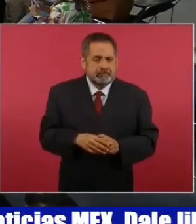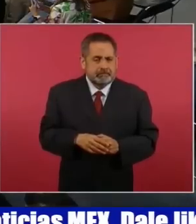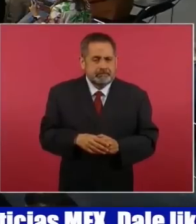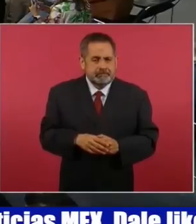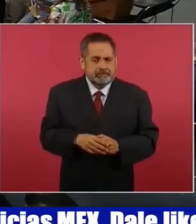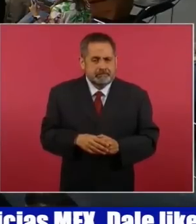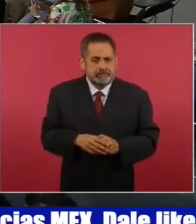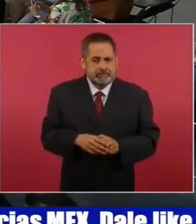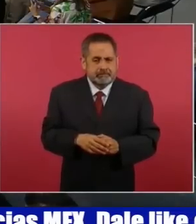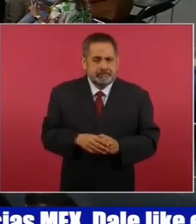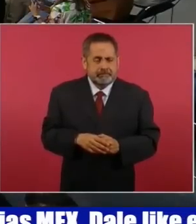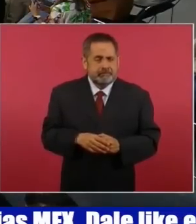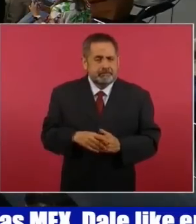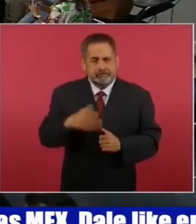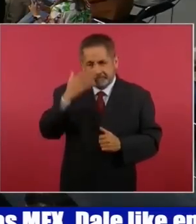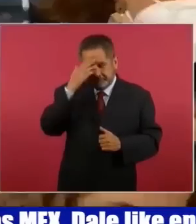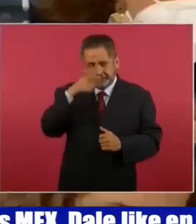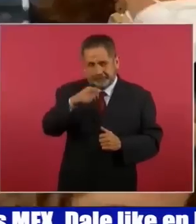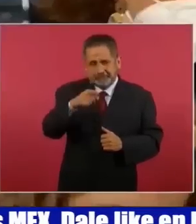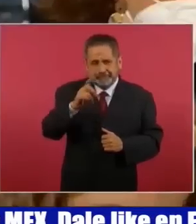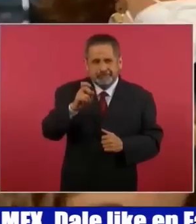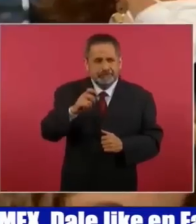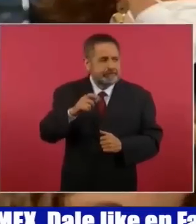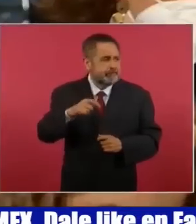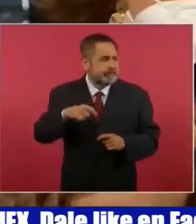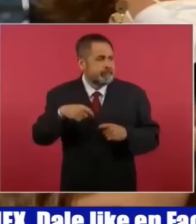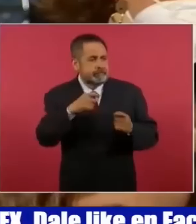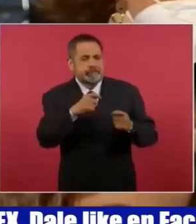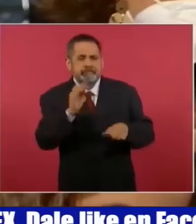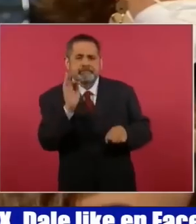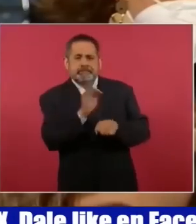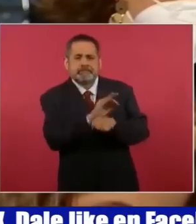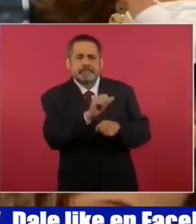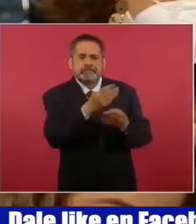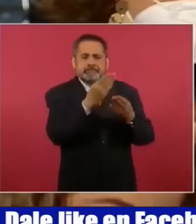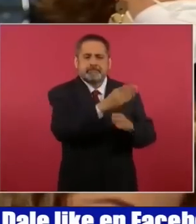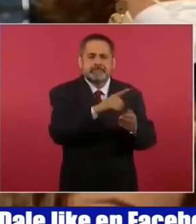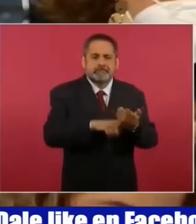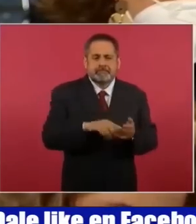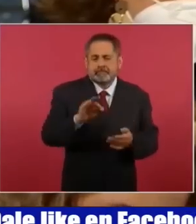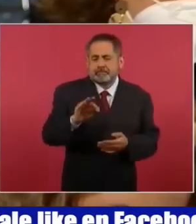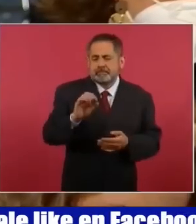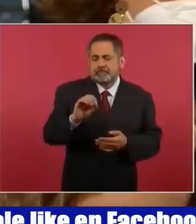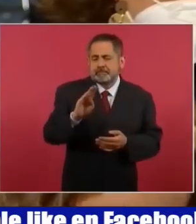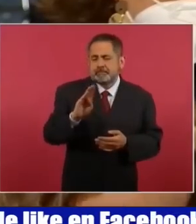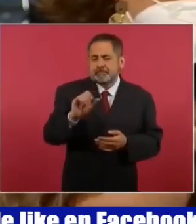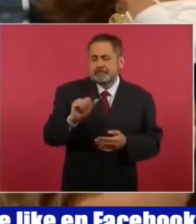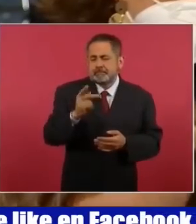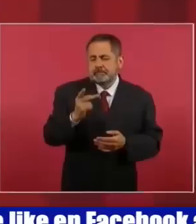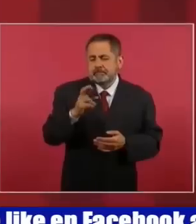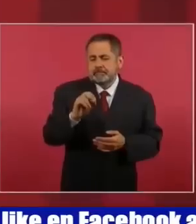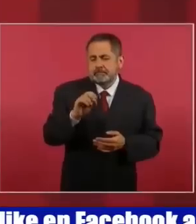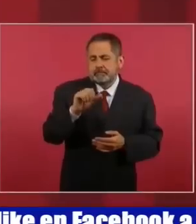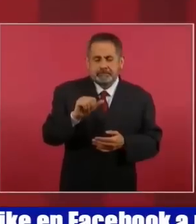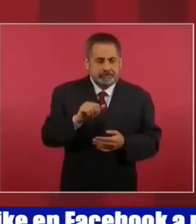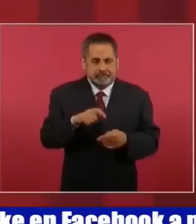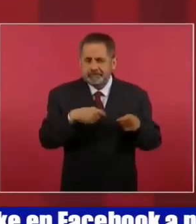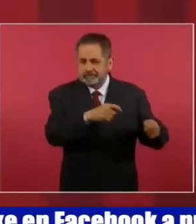la operación de rescate a los banqueros con el FOAPROA